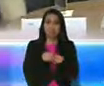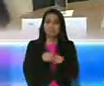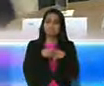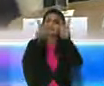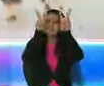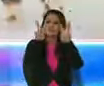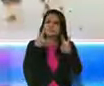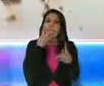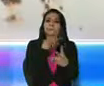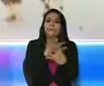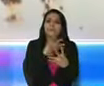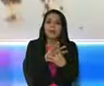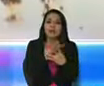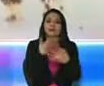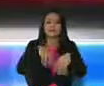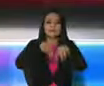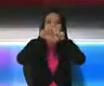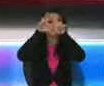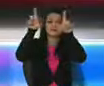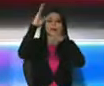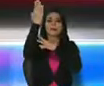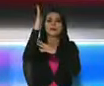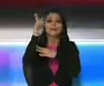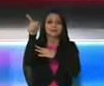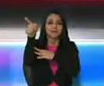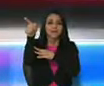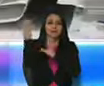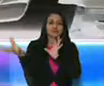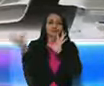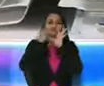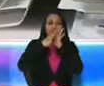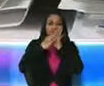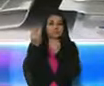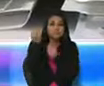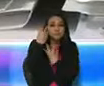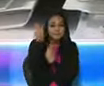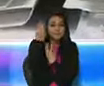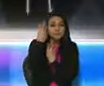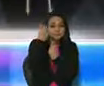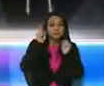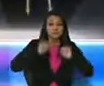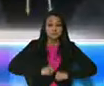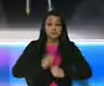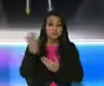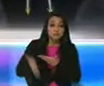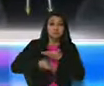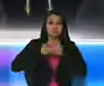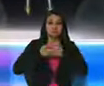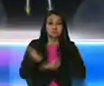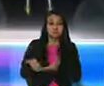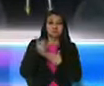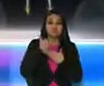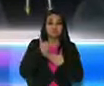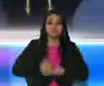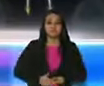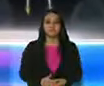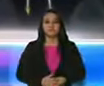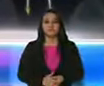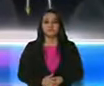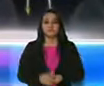materia penal suscrito con la empresa ode brech con el fin de acceder a información en este caso y va a